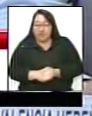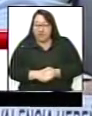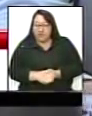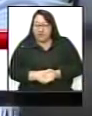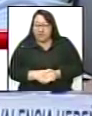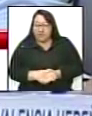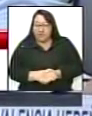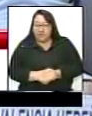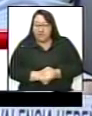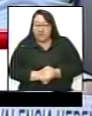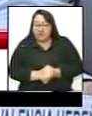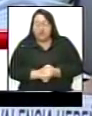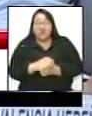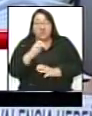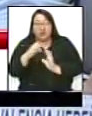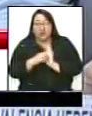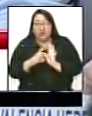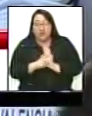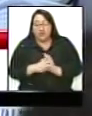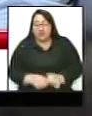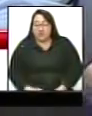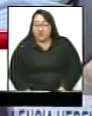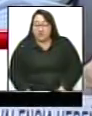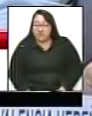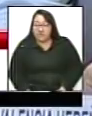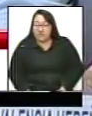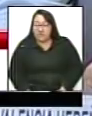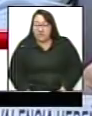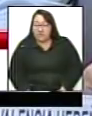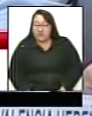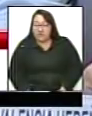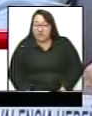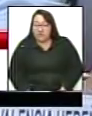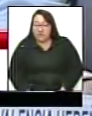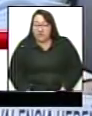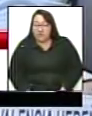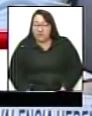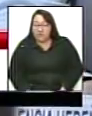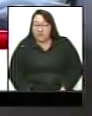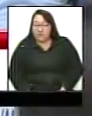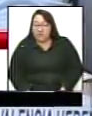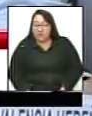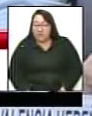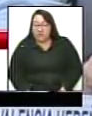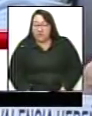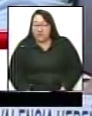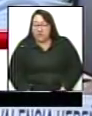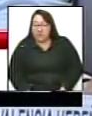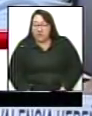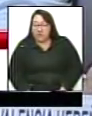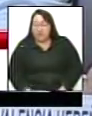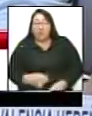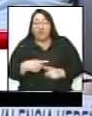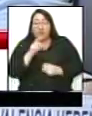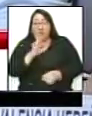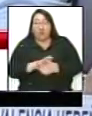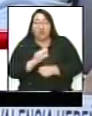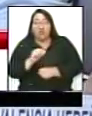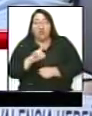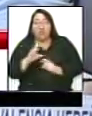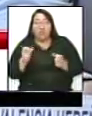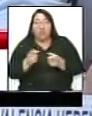capítulos del proyecto de ley, pero que el compromiso de las subcomisiones no